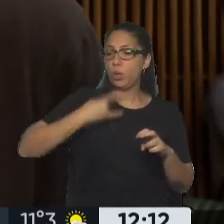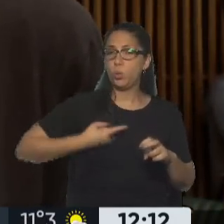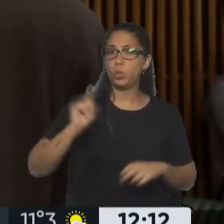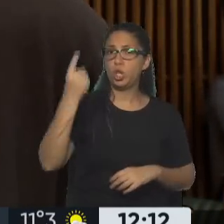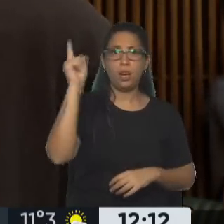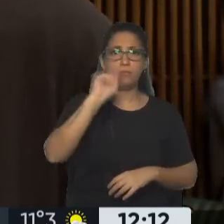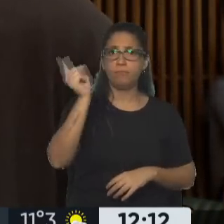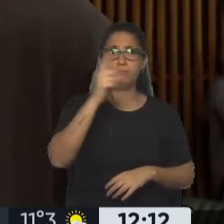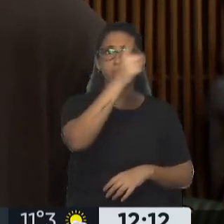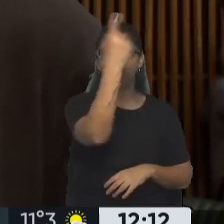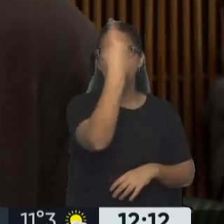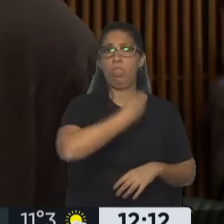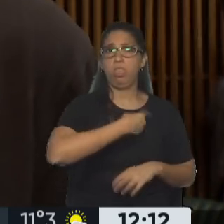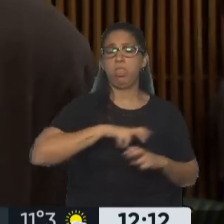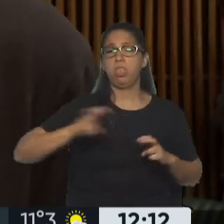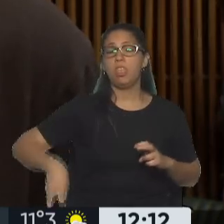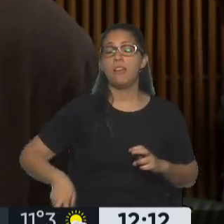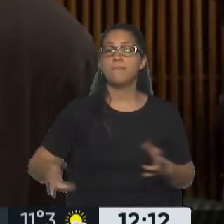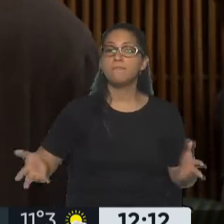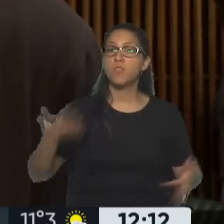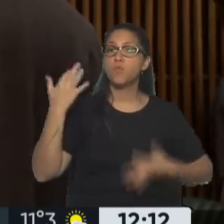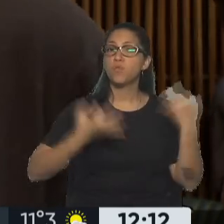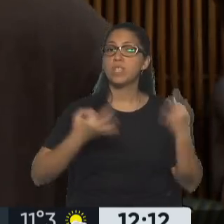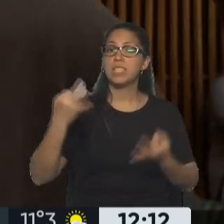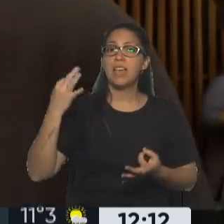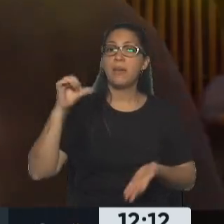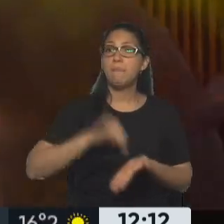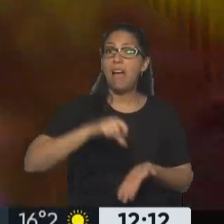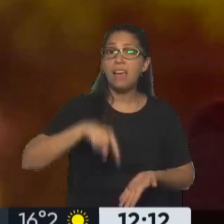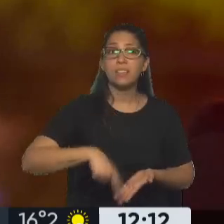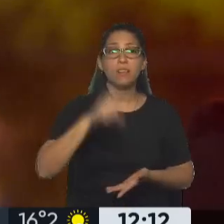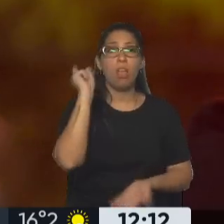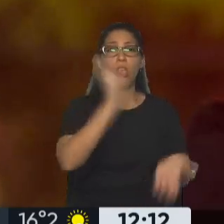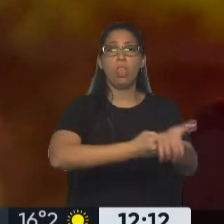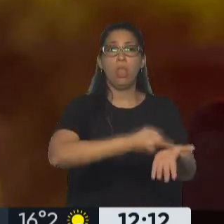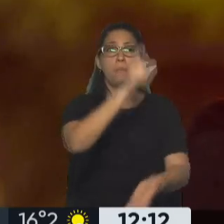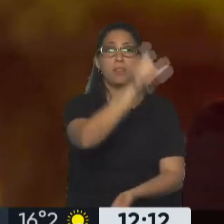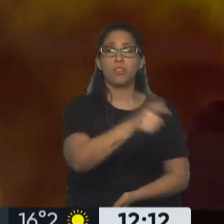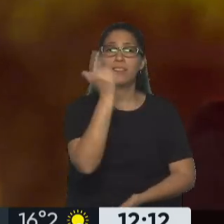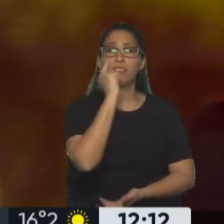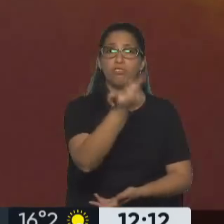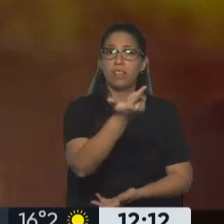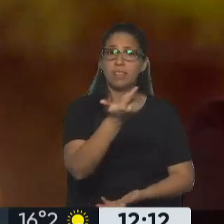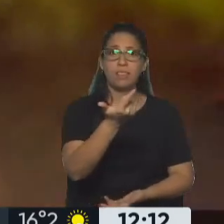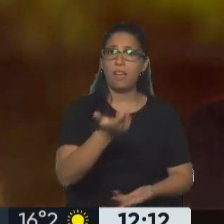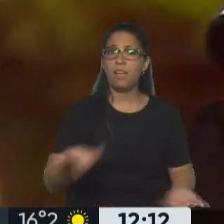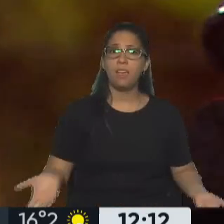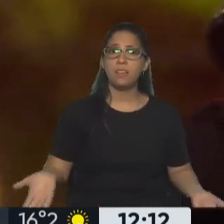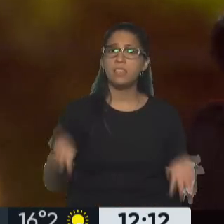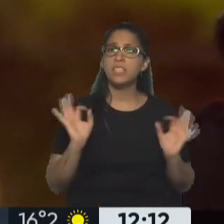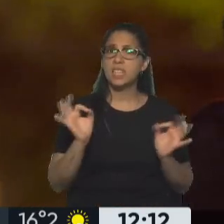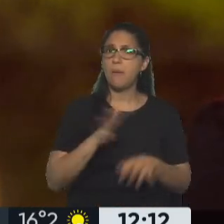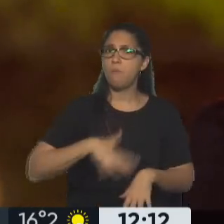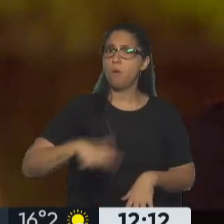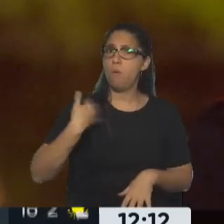Esta justicia de este país condenó a una persona que es inocente. No cabe duda que Cristina es la esperanza de gran parte del